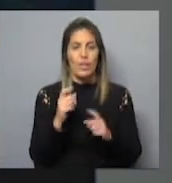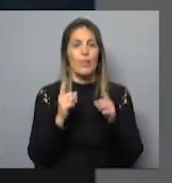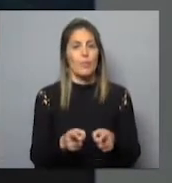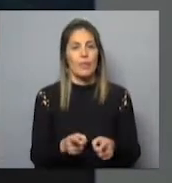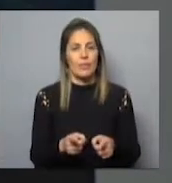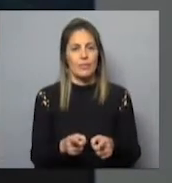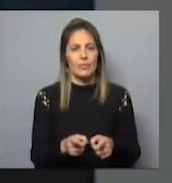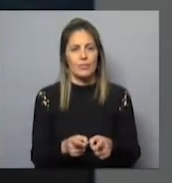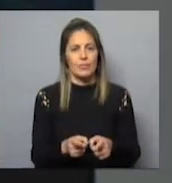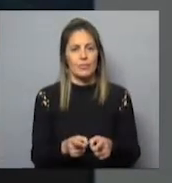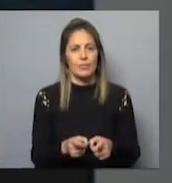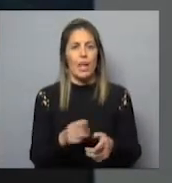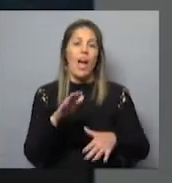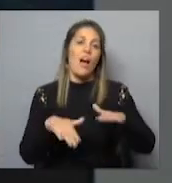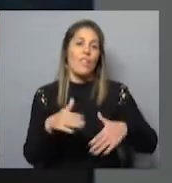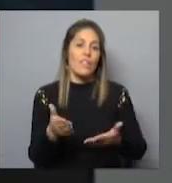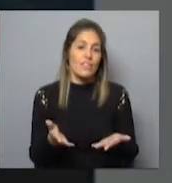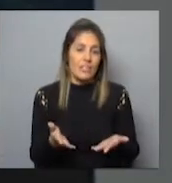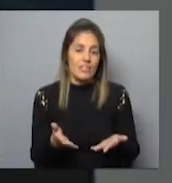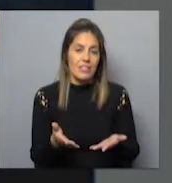de hacerlo